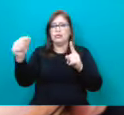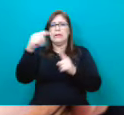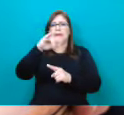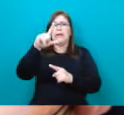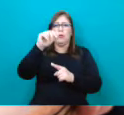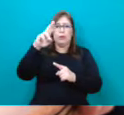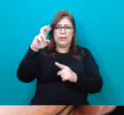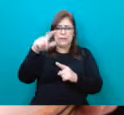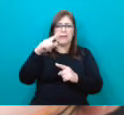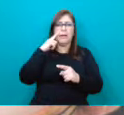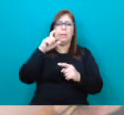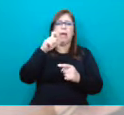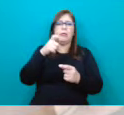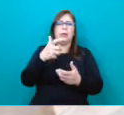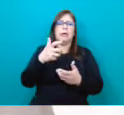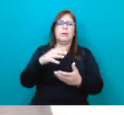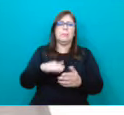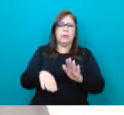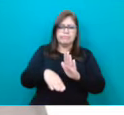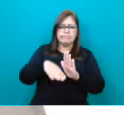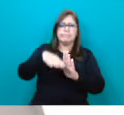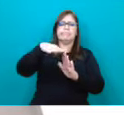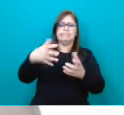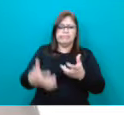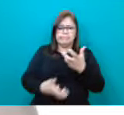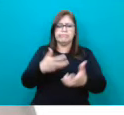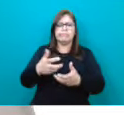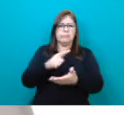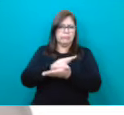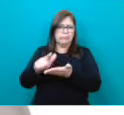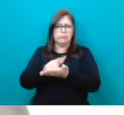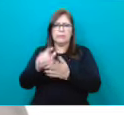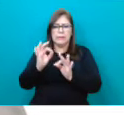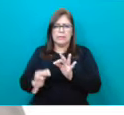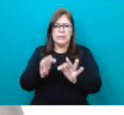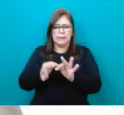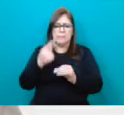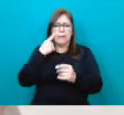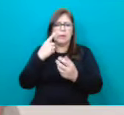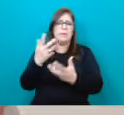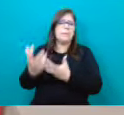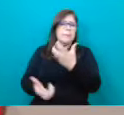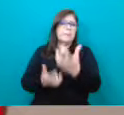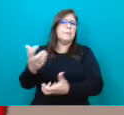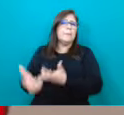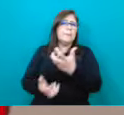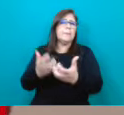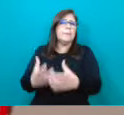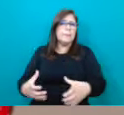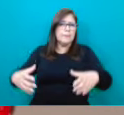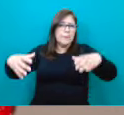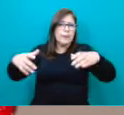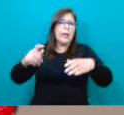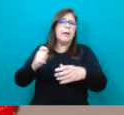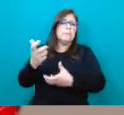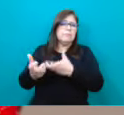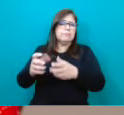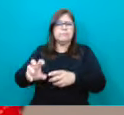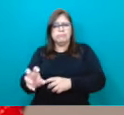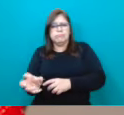hojas de laurel, agua suficiente para cubrir todas las jaivas que acabamos de lavar. Dejamos a que hierve el agua de la